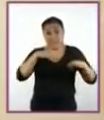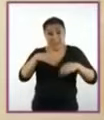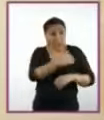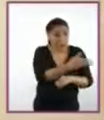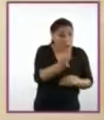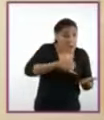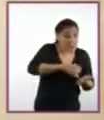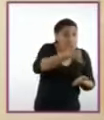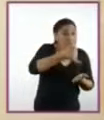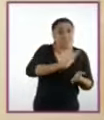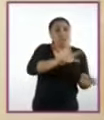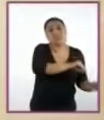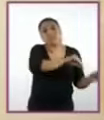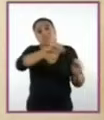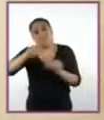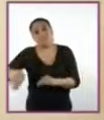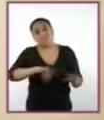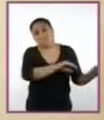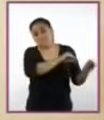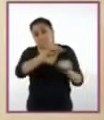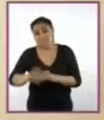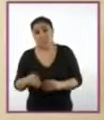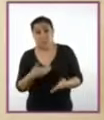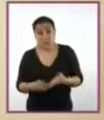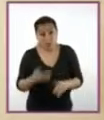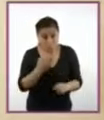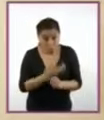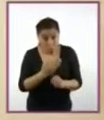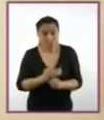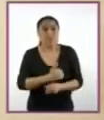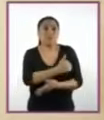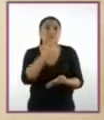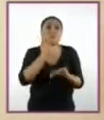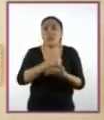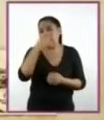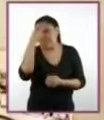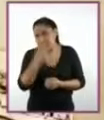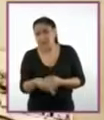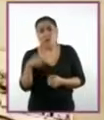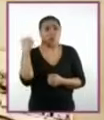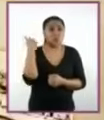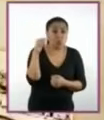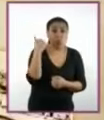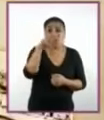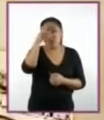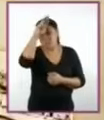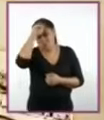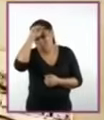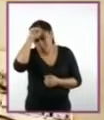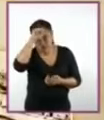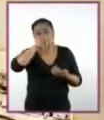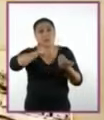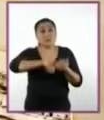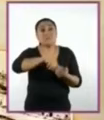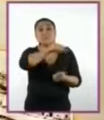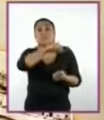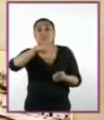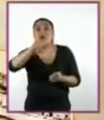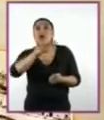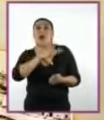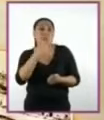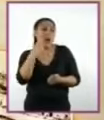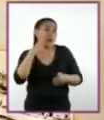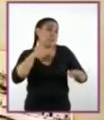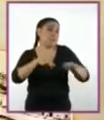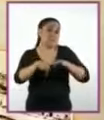del campo hacia ellas. Hoy en día, en las ciudades de México, Guadalajara y Monterrey, se encuentra la mayor